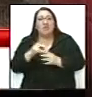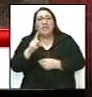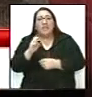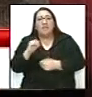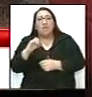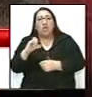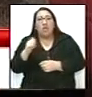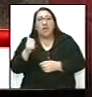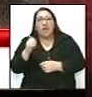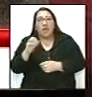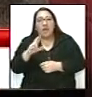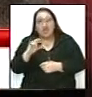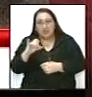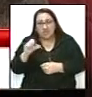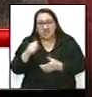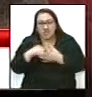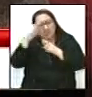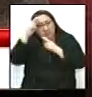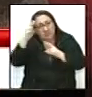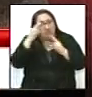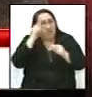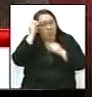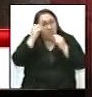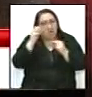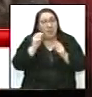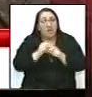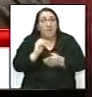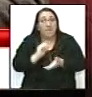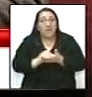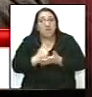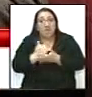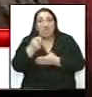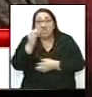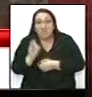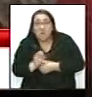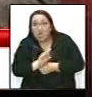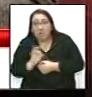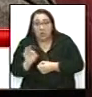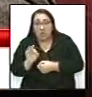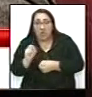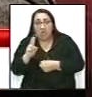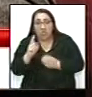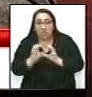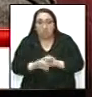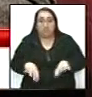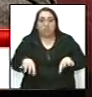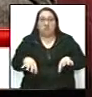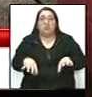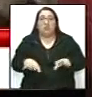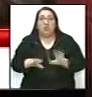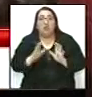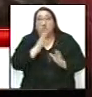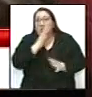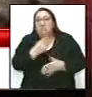en qué lo va a beneficiar la Constitución, y más aún, si lo beneficia o no, el hecho que haya dos cámaras. Yo no sé para qué queremos tener,